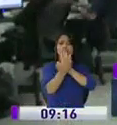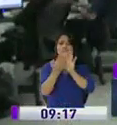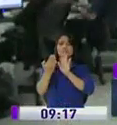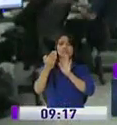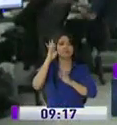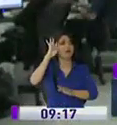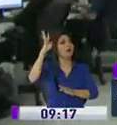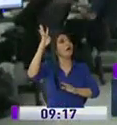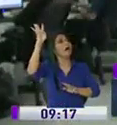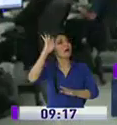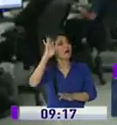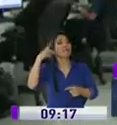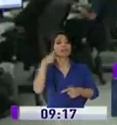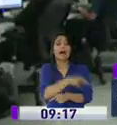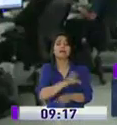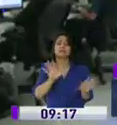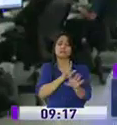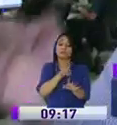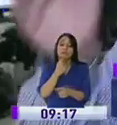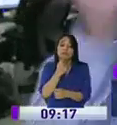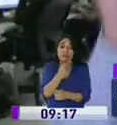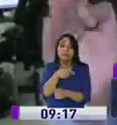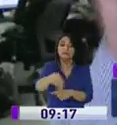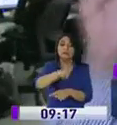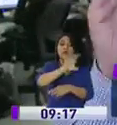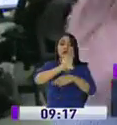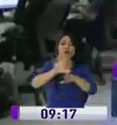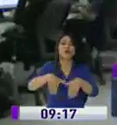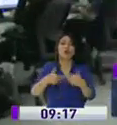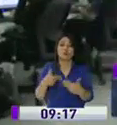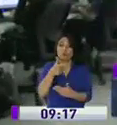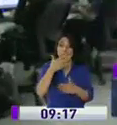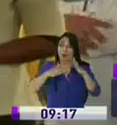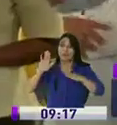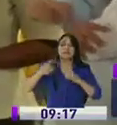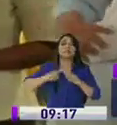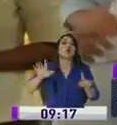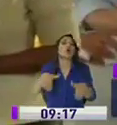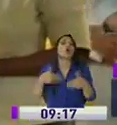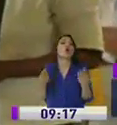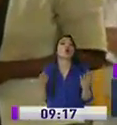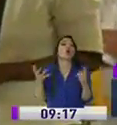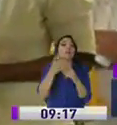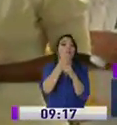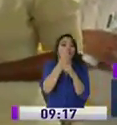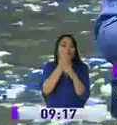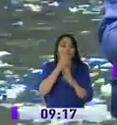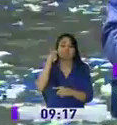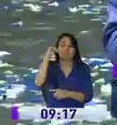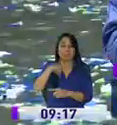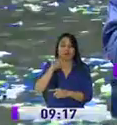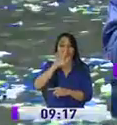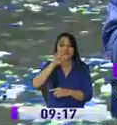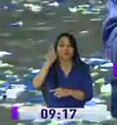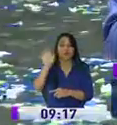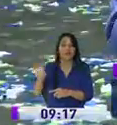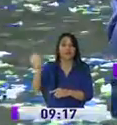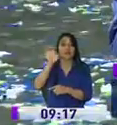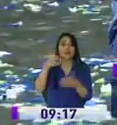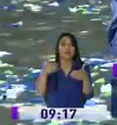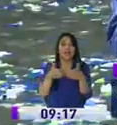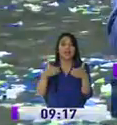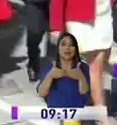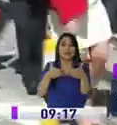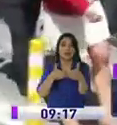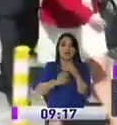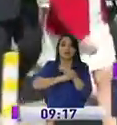sobre todo para decirle al país cómo lograr lo que quieren hacer. Este próximo martes 31 de enero, los equipos de campaña de cada